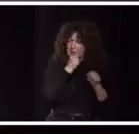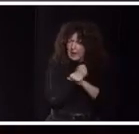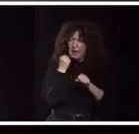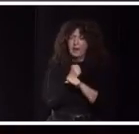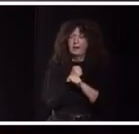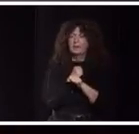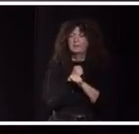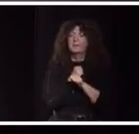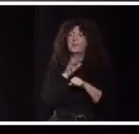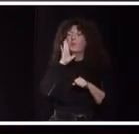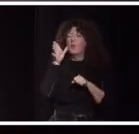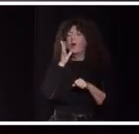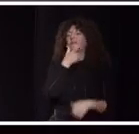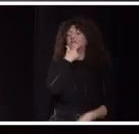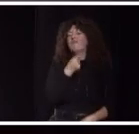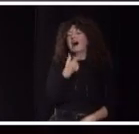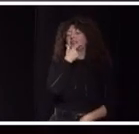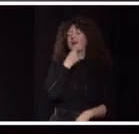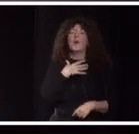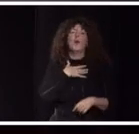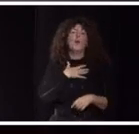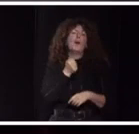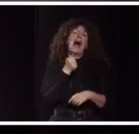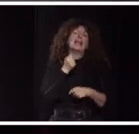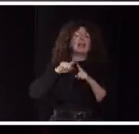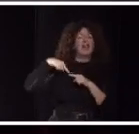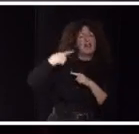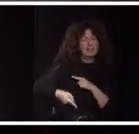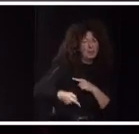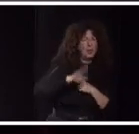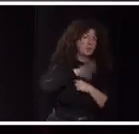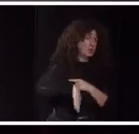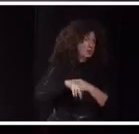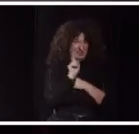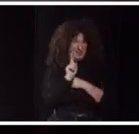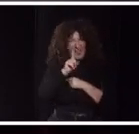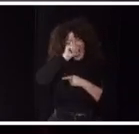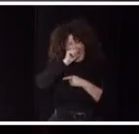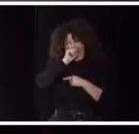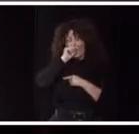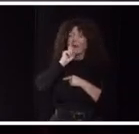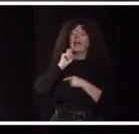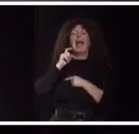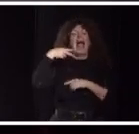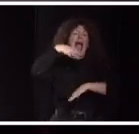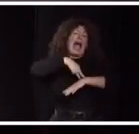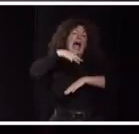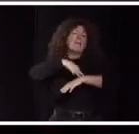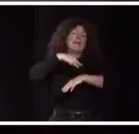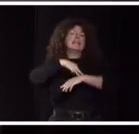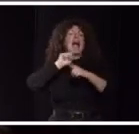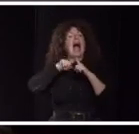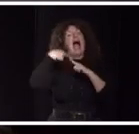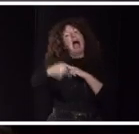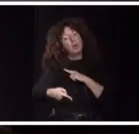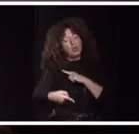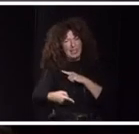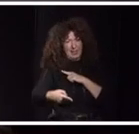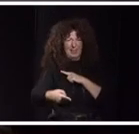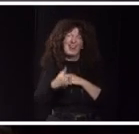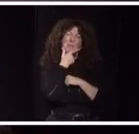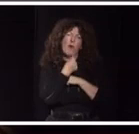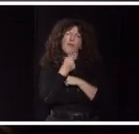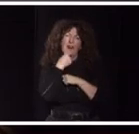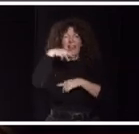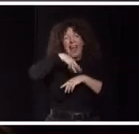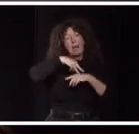Porque es fácil ser valiente a posteriori. ¿Os acordáis de aquello de capitán a posteriori, no? Había muchos memes. Pues lo mismo, es muy fácil ser